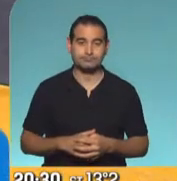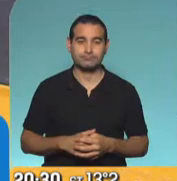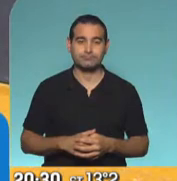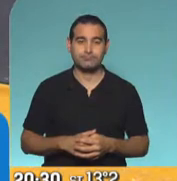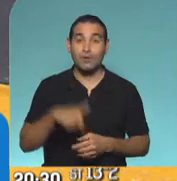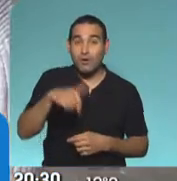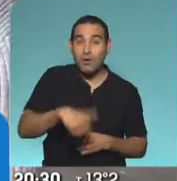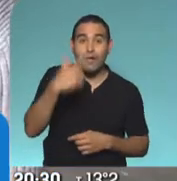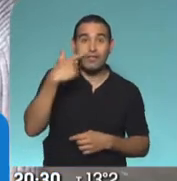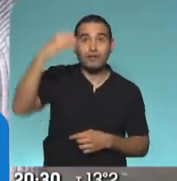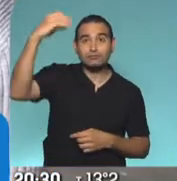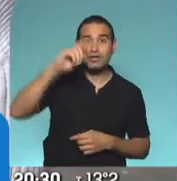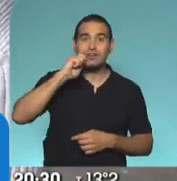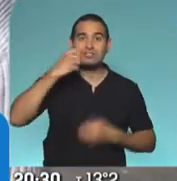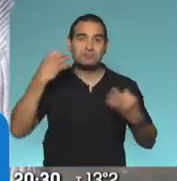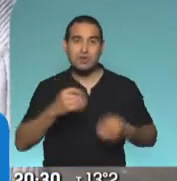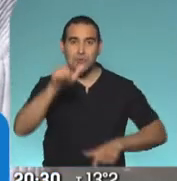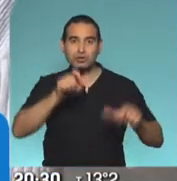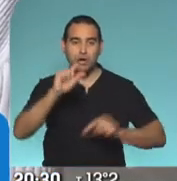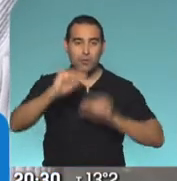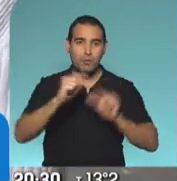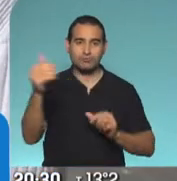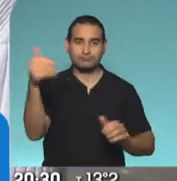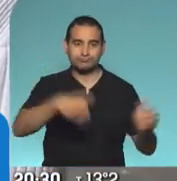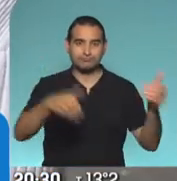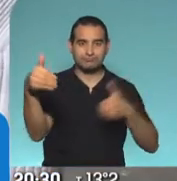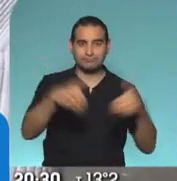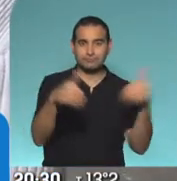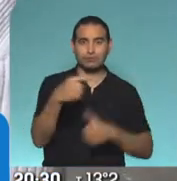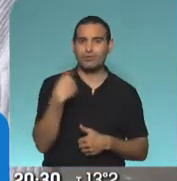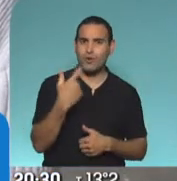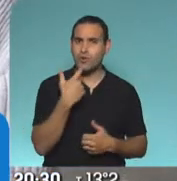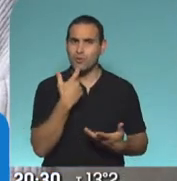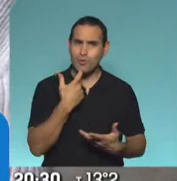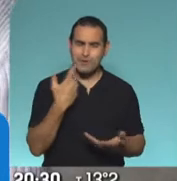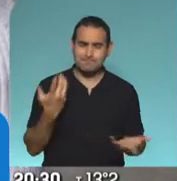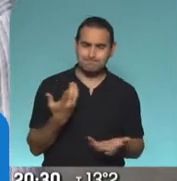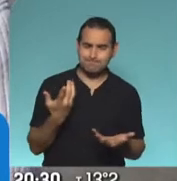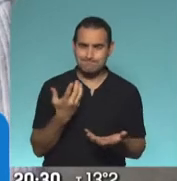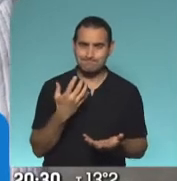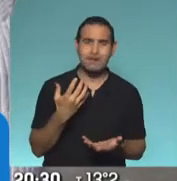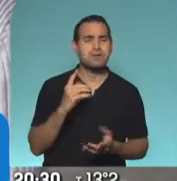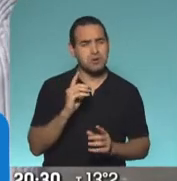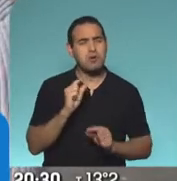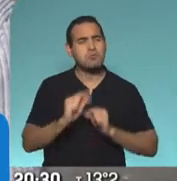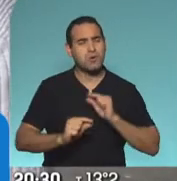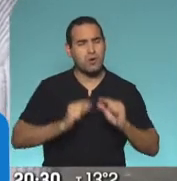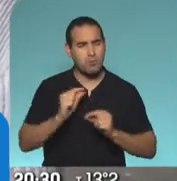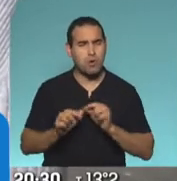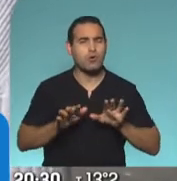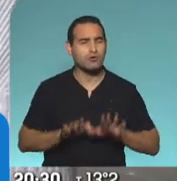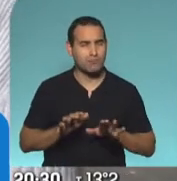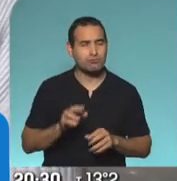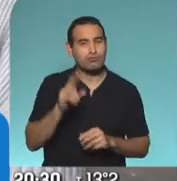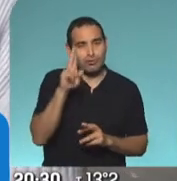nos acompaña, la gente se fue acercando, todos tenemos muchas dudas y preguntas, entonces despacito, con mucho